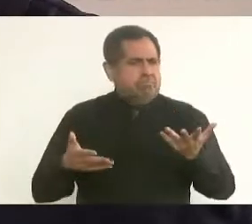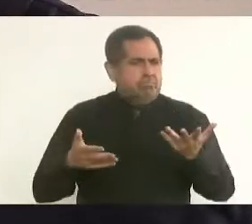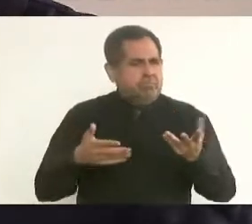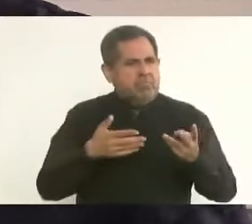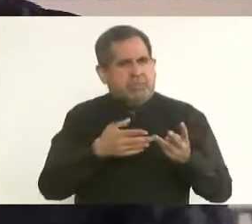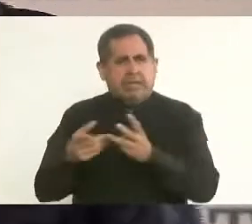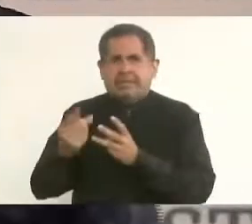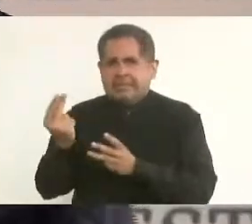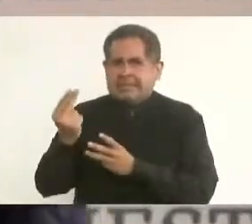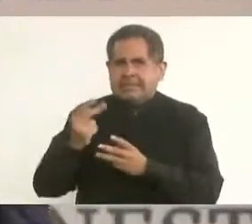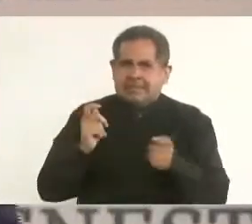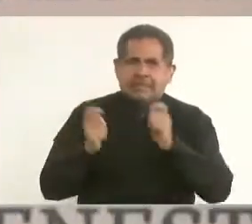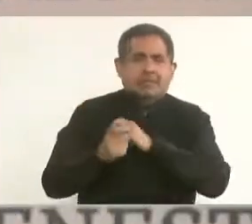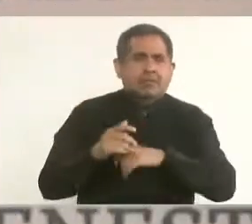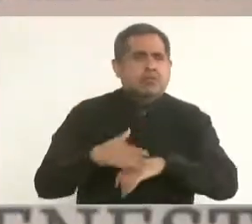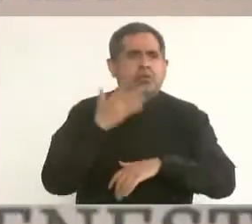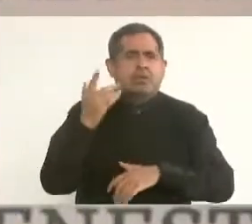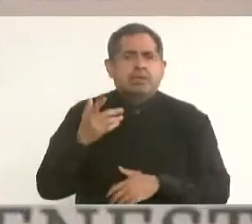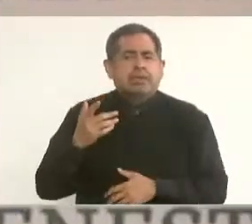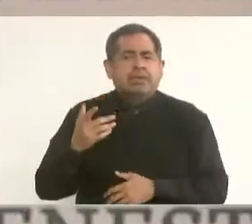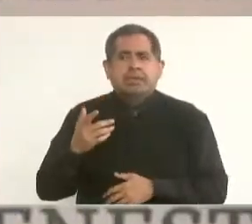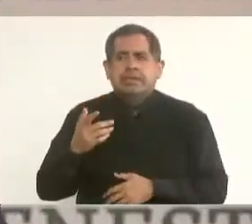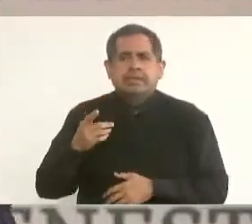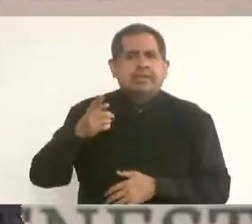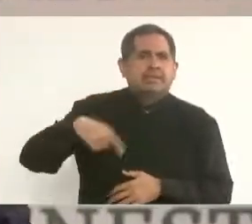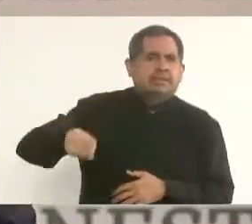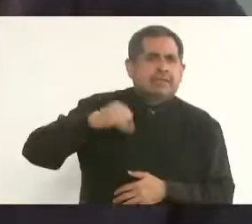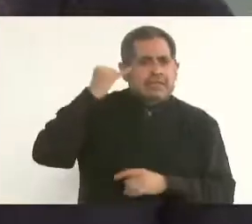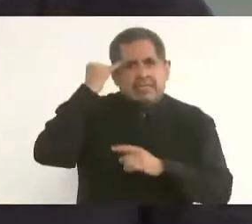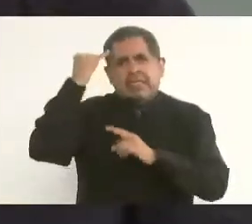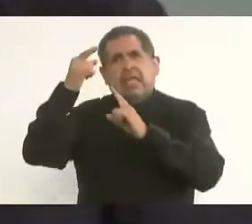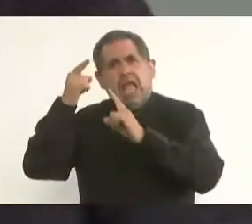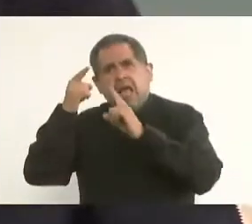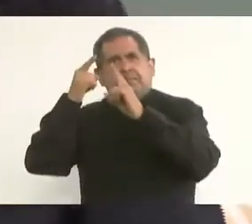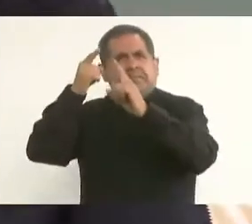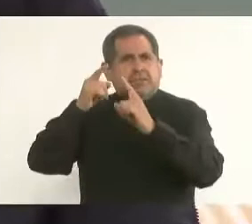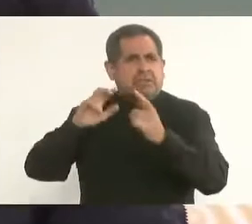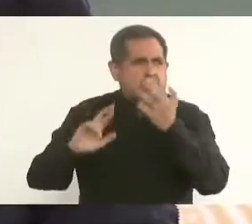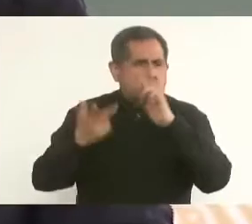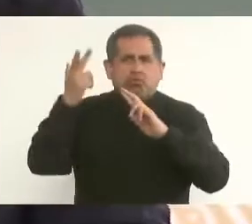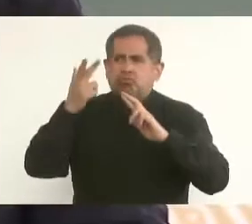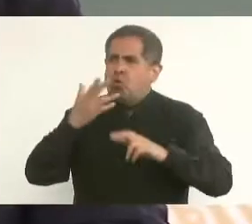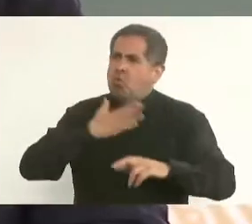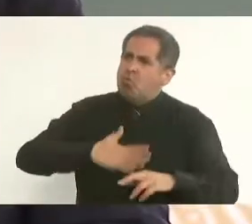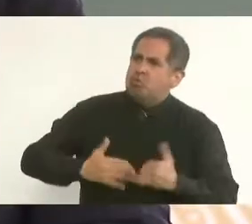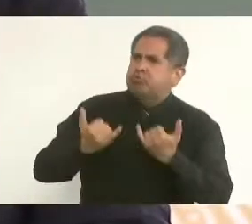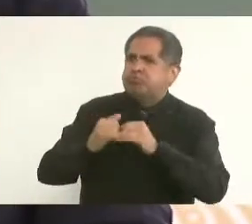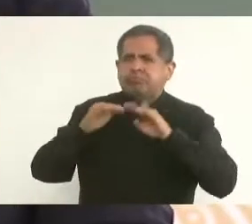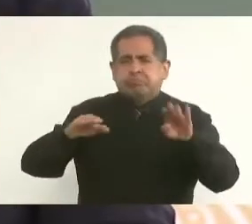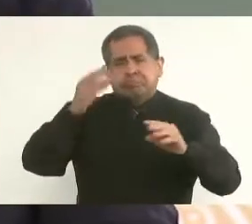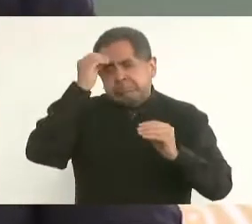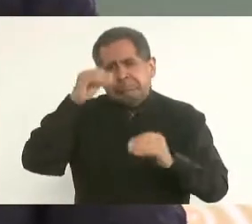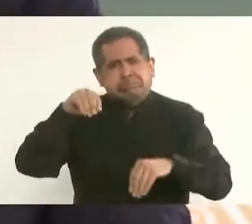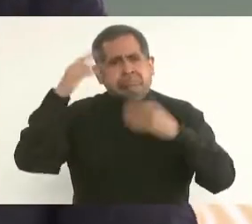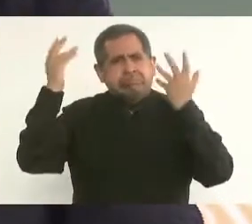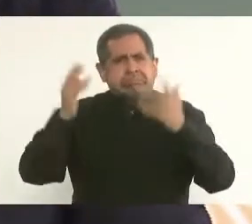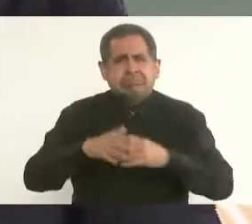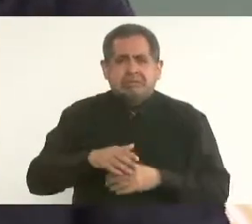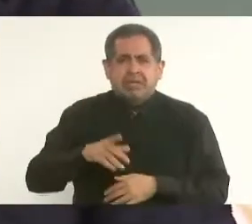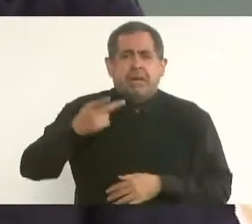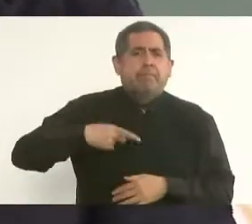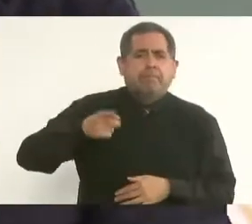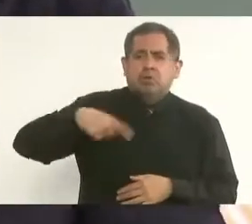porque ya se habían olvidado los ideales revolucionarios, se le había dado la espalda